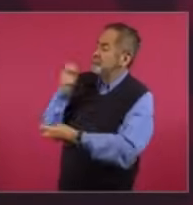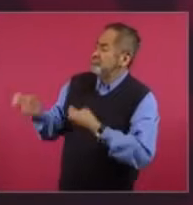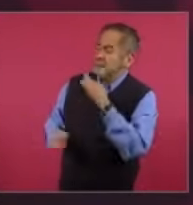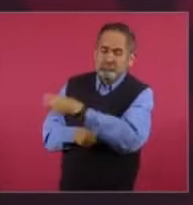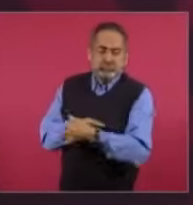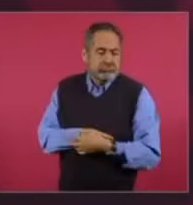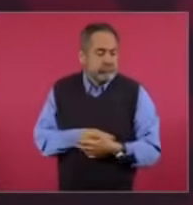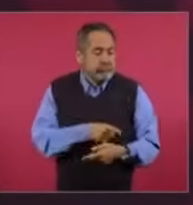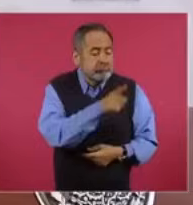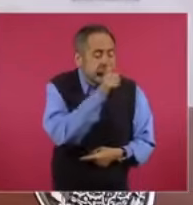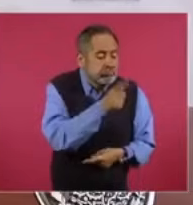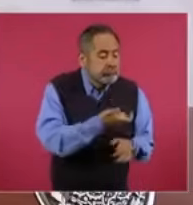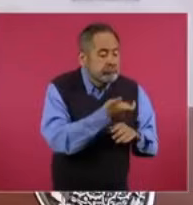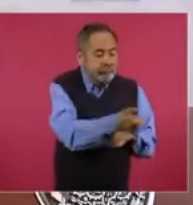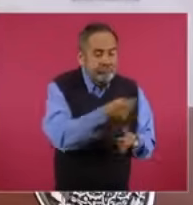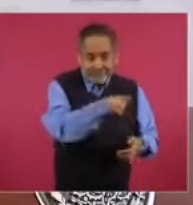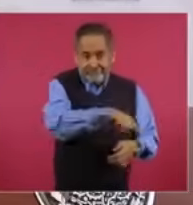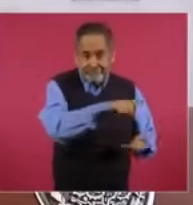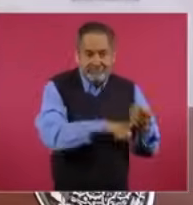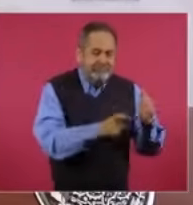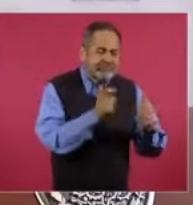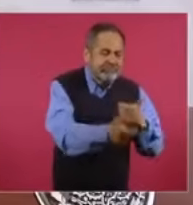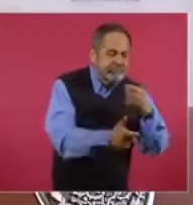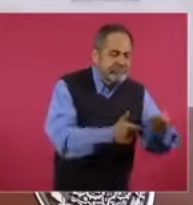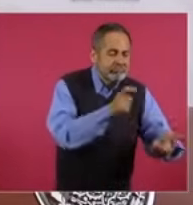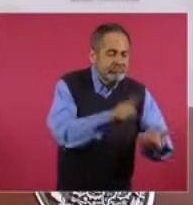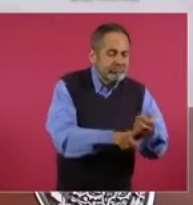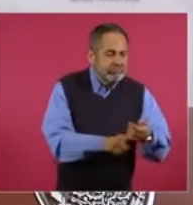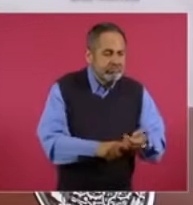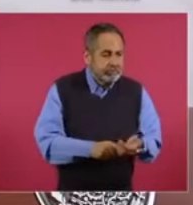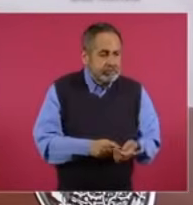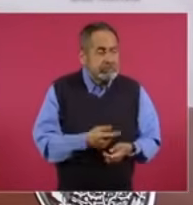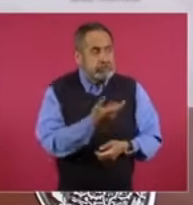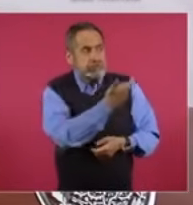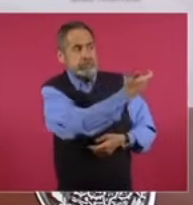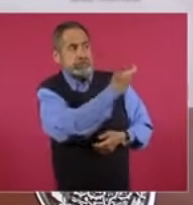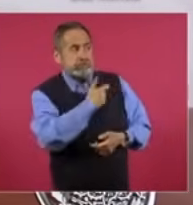vendidos, alquilados, prensa mercenaria.